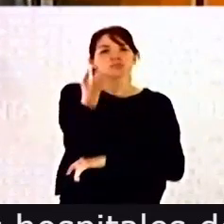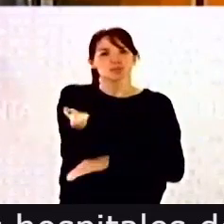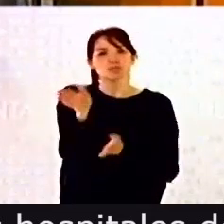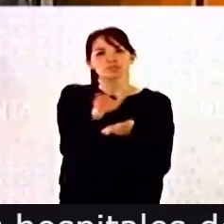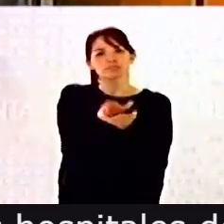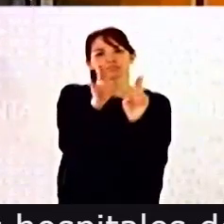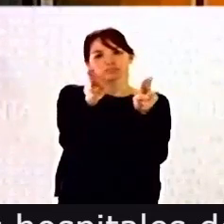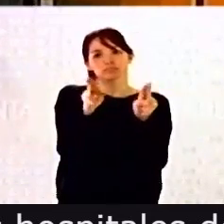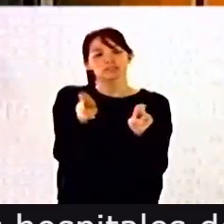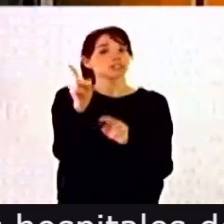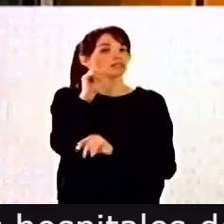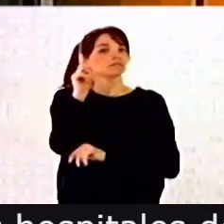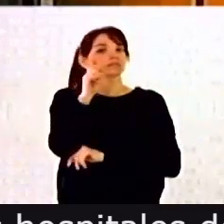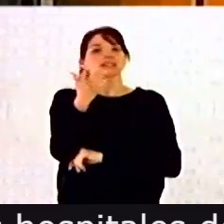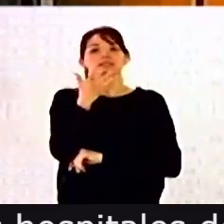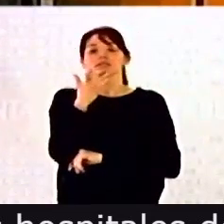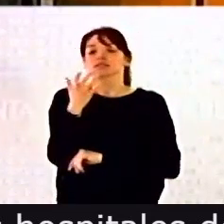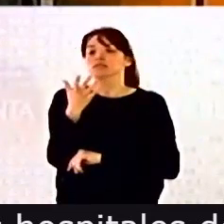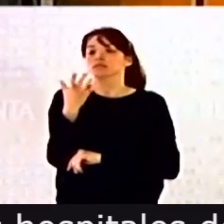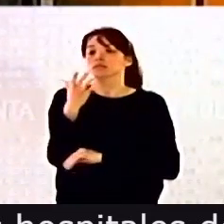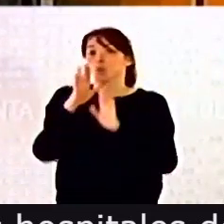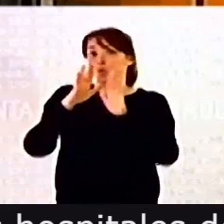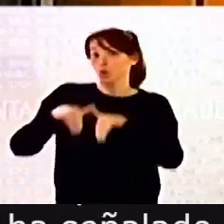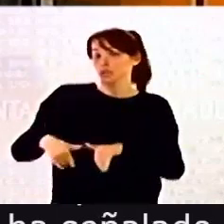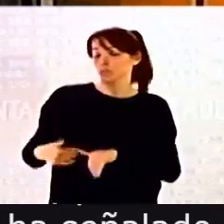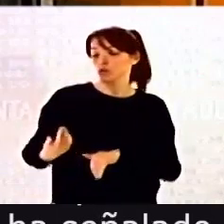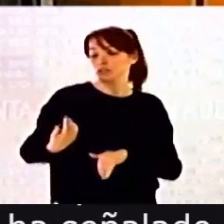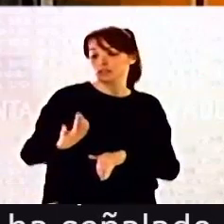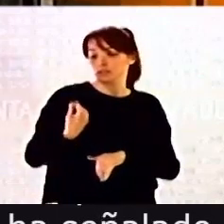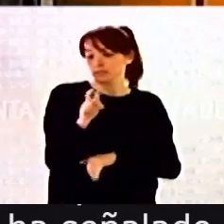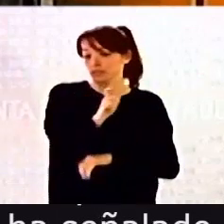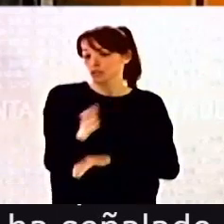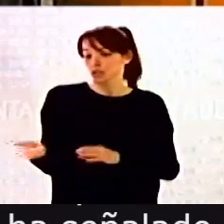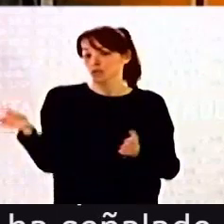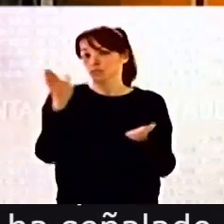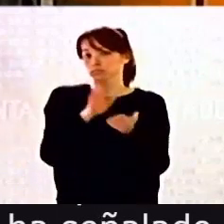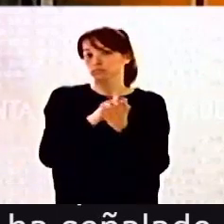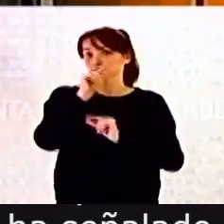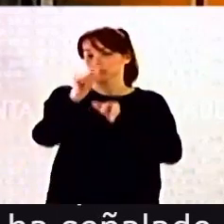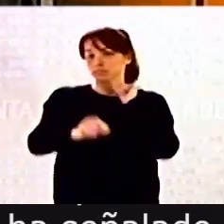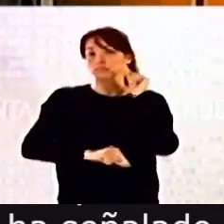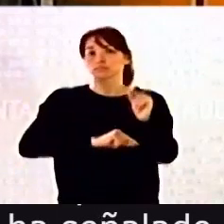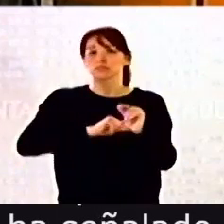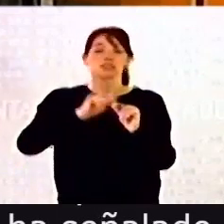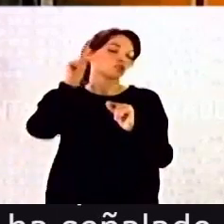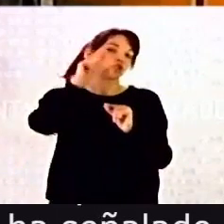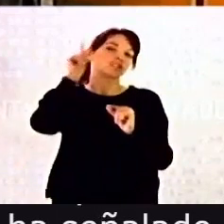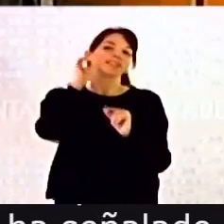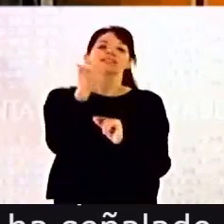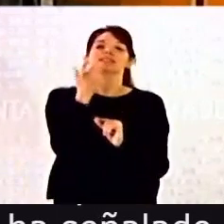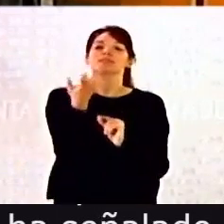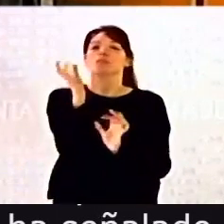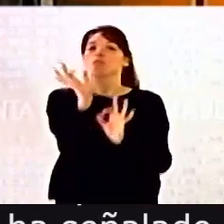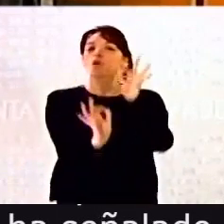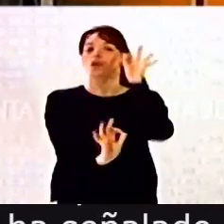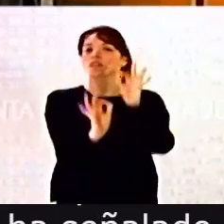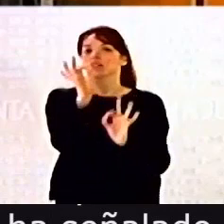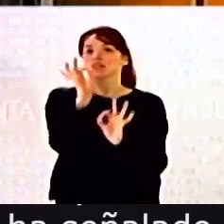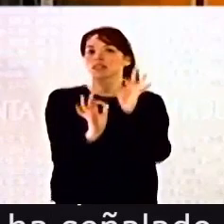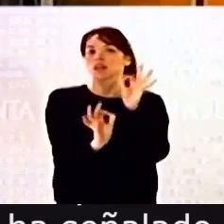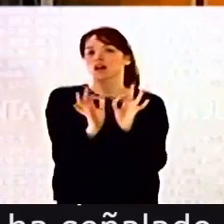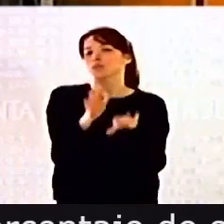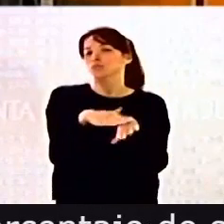residencias y demás, no sé si sobre los últimos casos de contagios se tiene un porcentaje de su